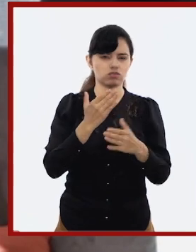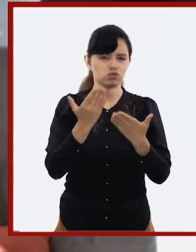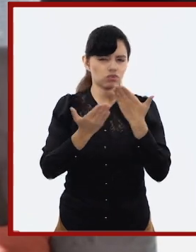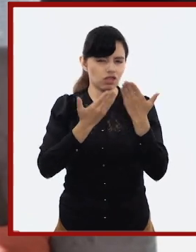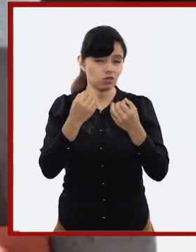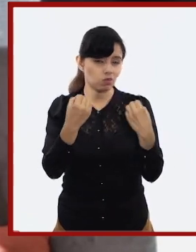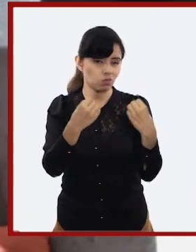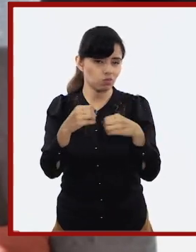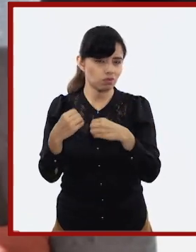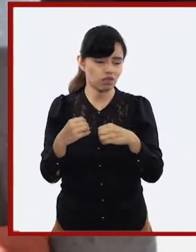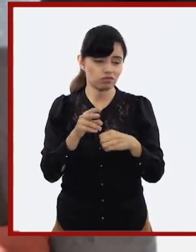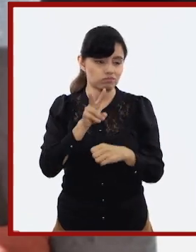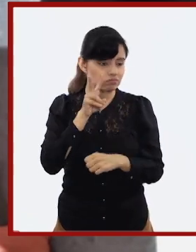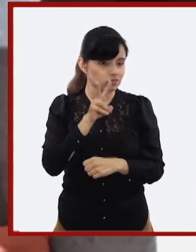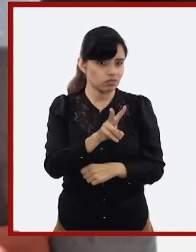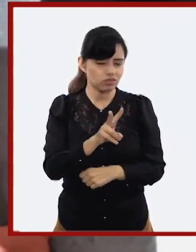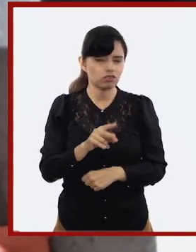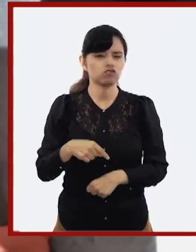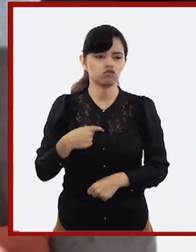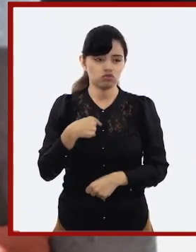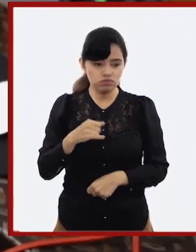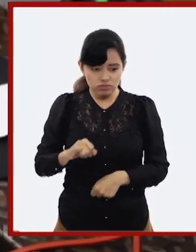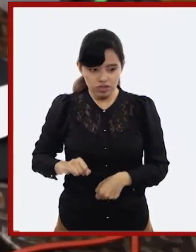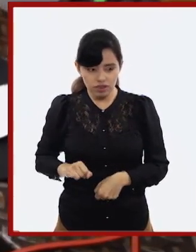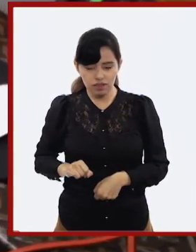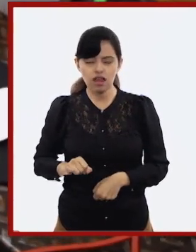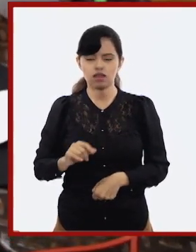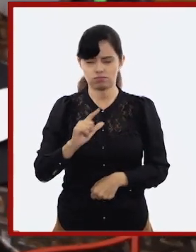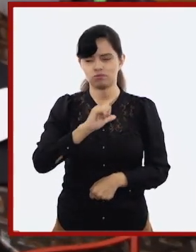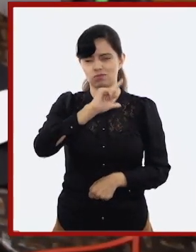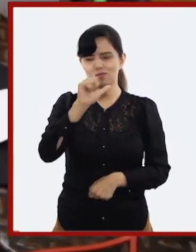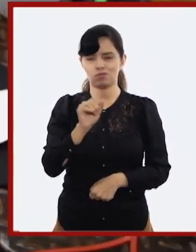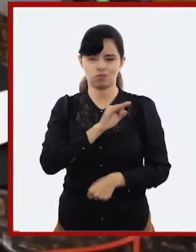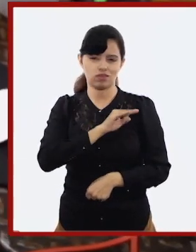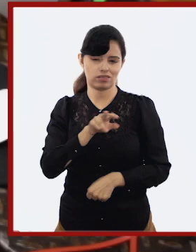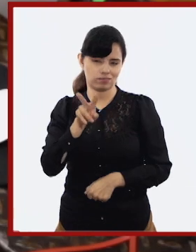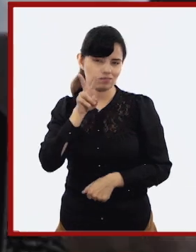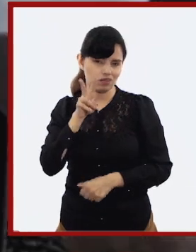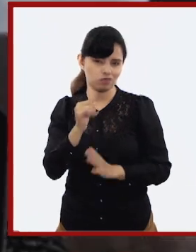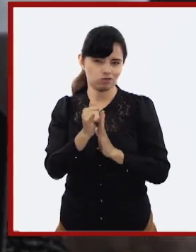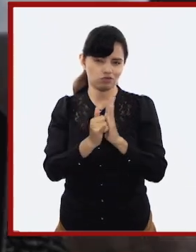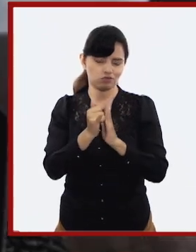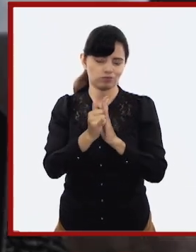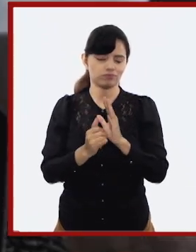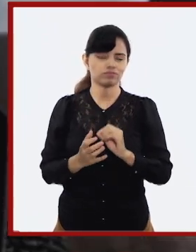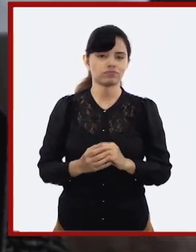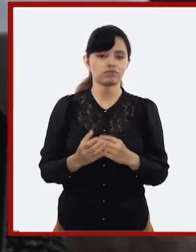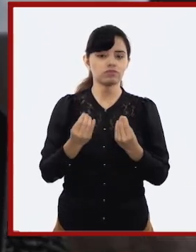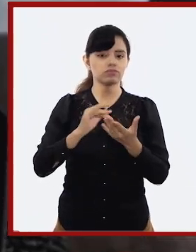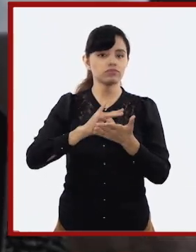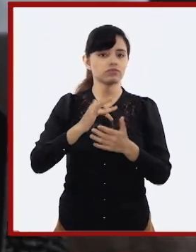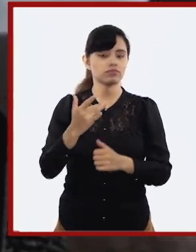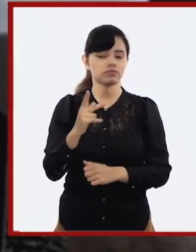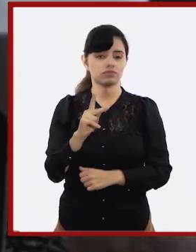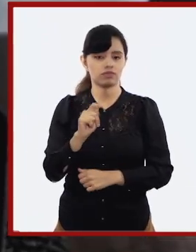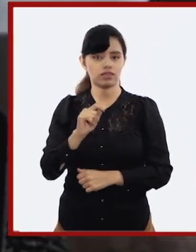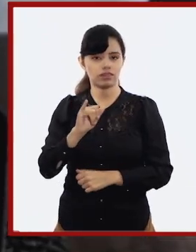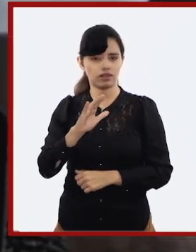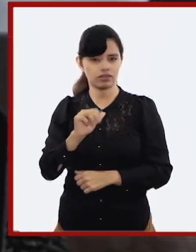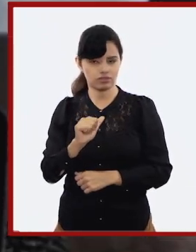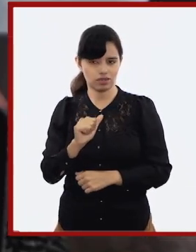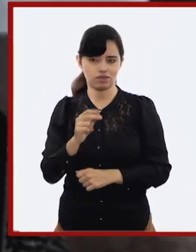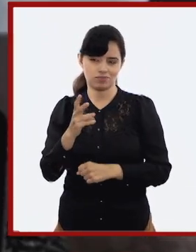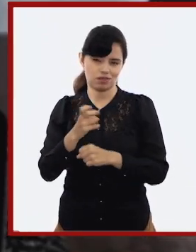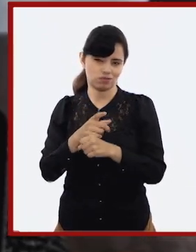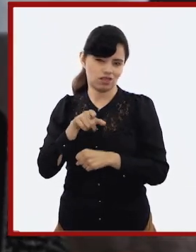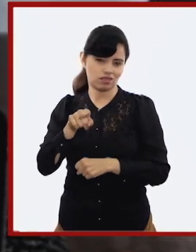estudiando y no pudieron ver algo que les interesaba, pues lo pueden rescatar después. Muchísimas gracias, Patricia, y te invitamos a ti y